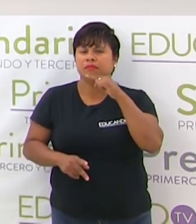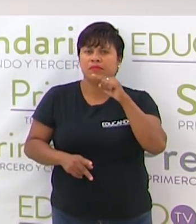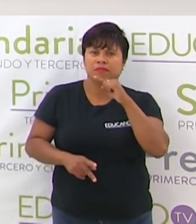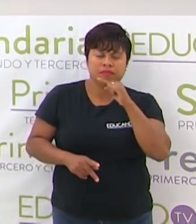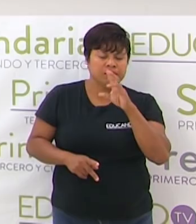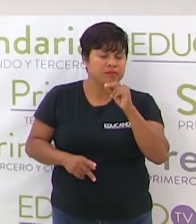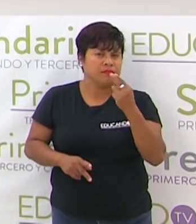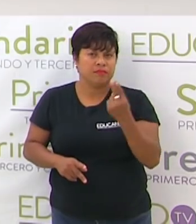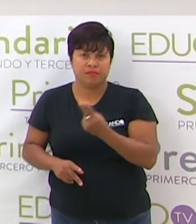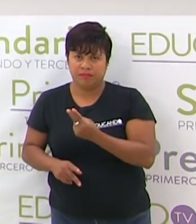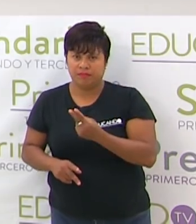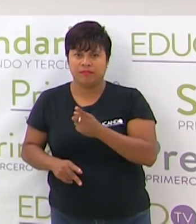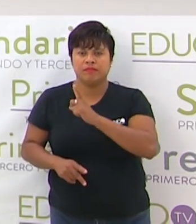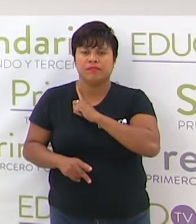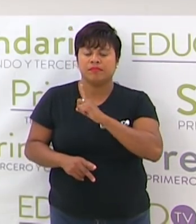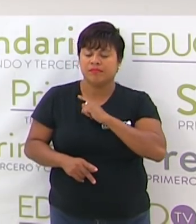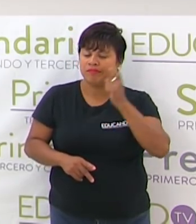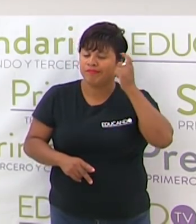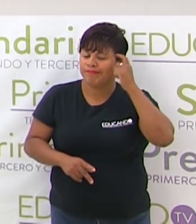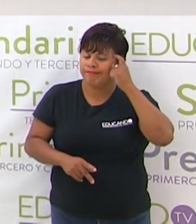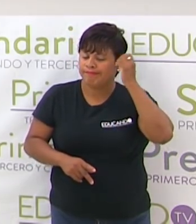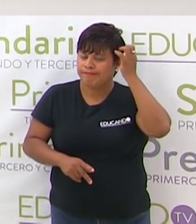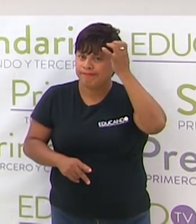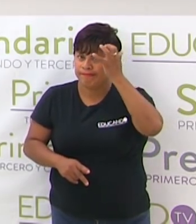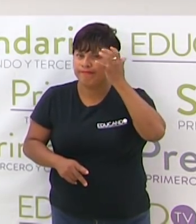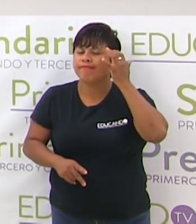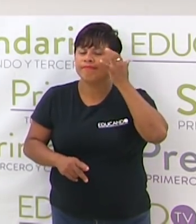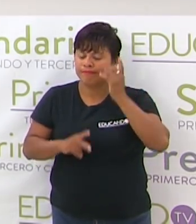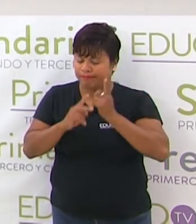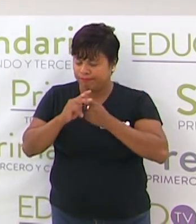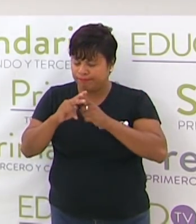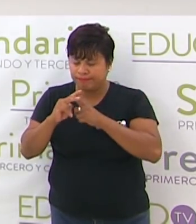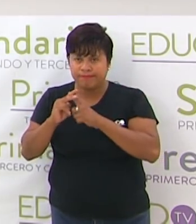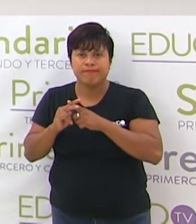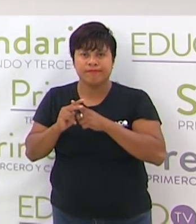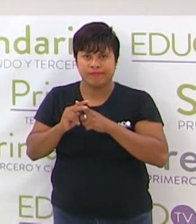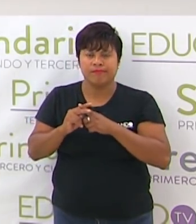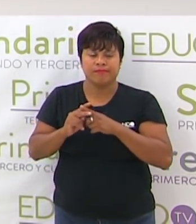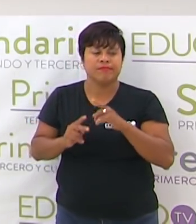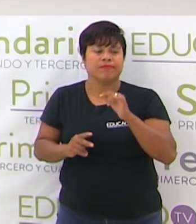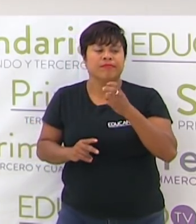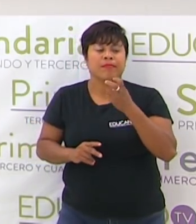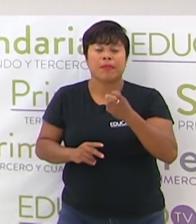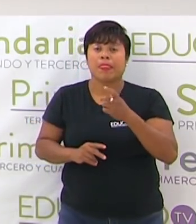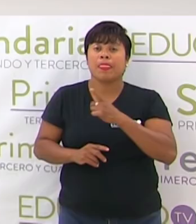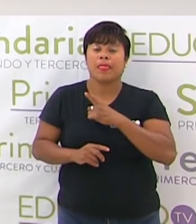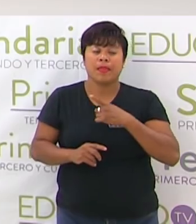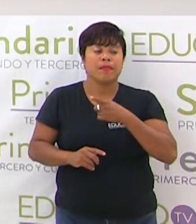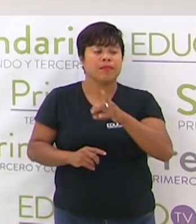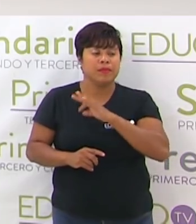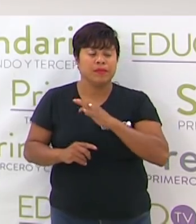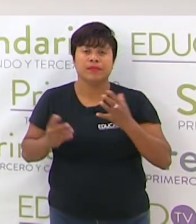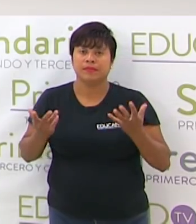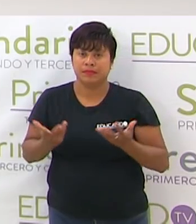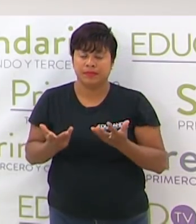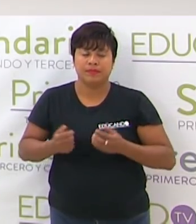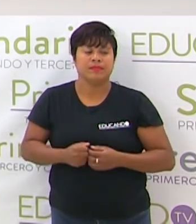lápiz ni nada, solamente lo hice con mi cabecita, ¿verdad? Es algo que tú también puedes